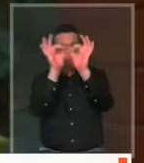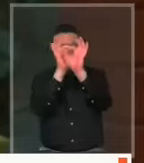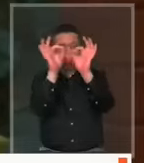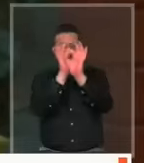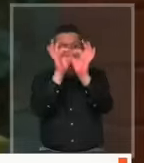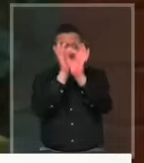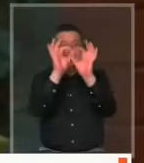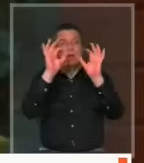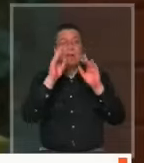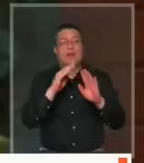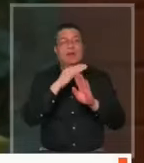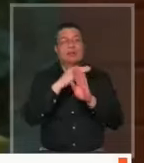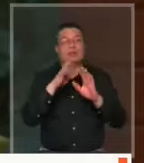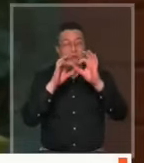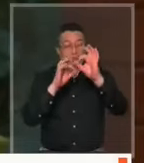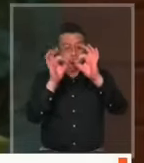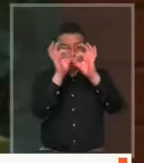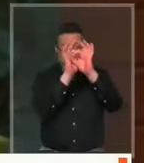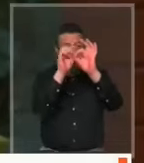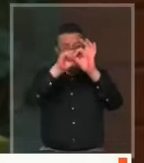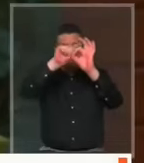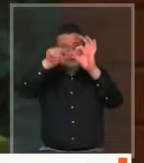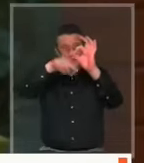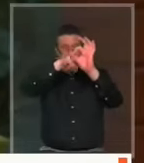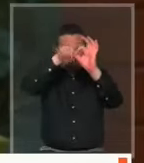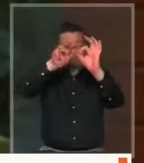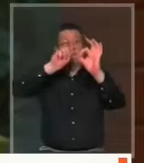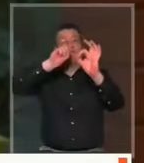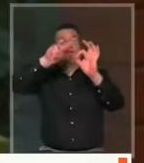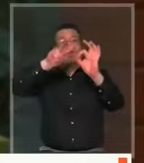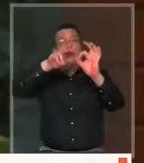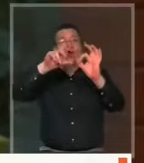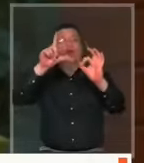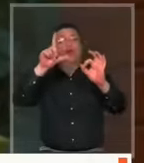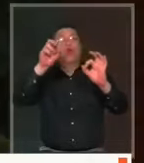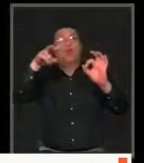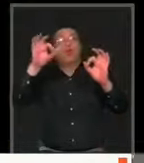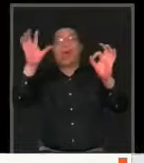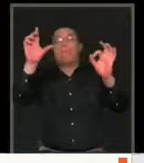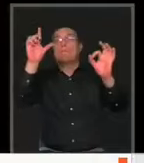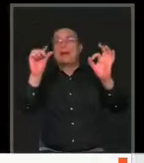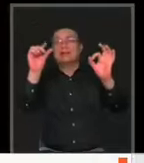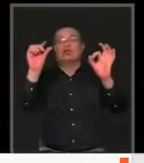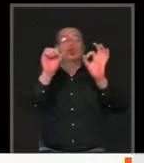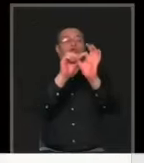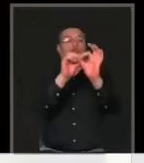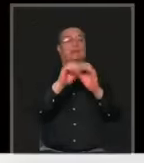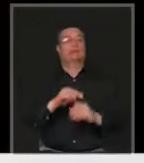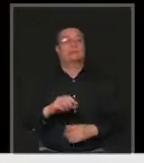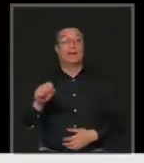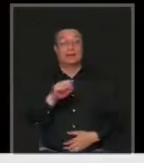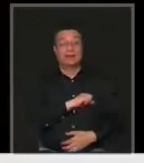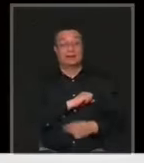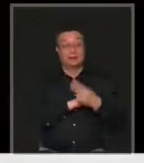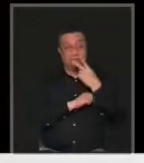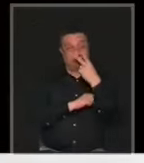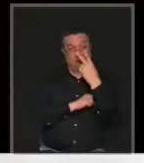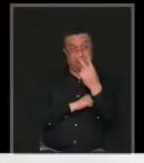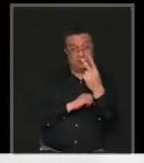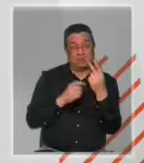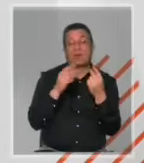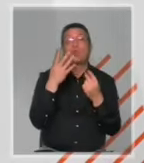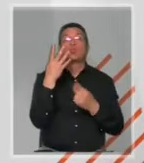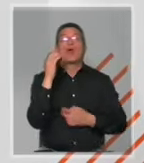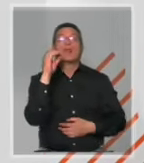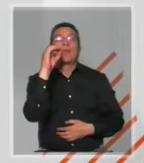anular en el sentido que además el anillo va a ser cada vez más grande y la luna se va a ver más chica dentro del disco solar. En Santiago se vio solo cerca de un